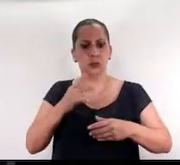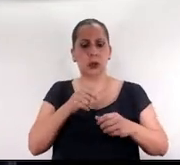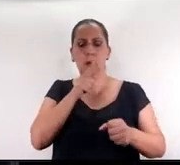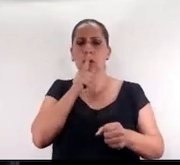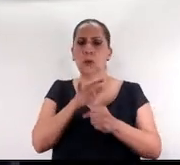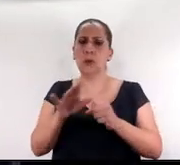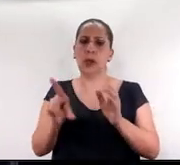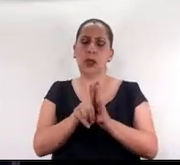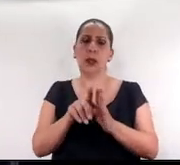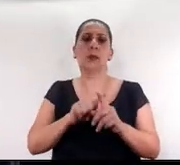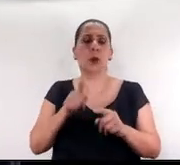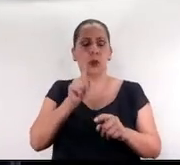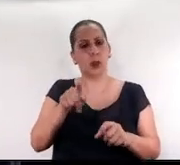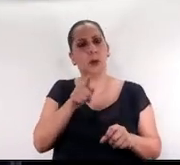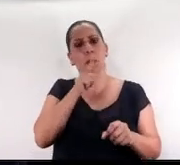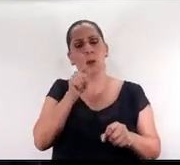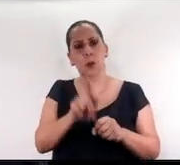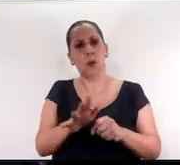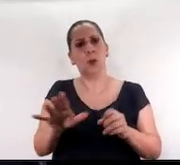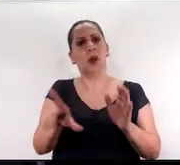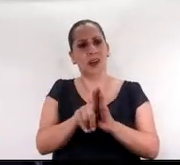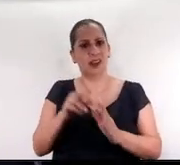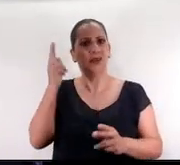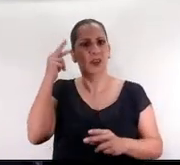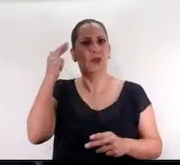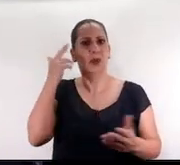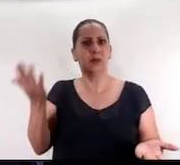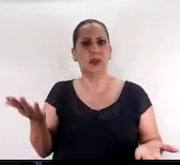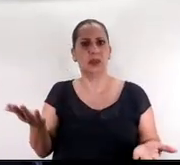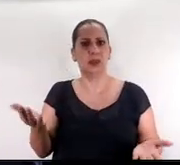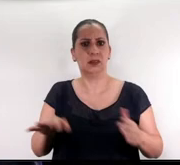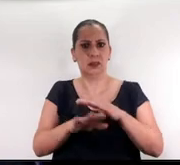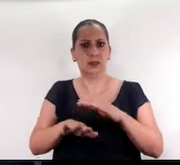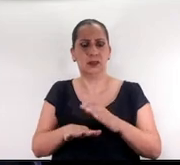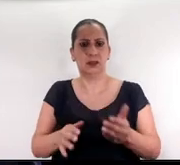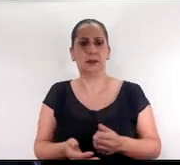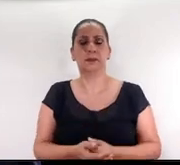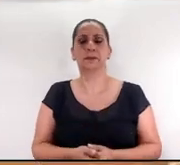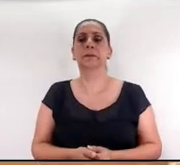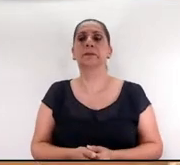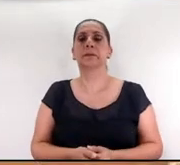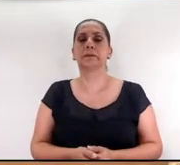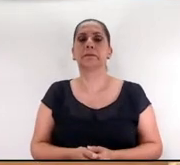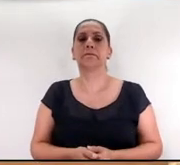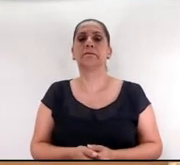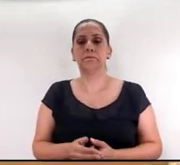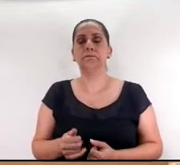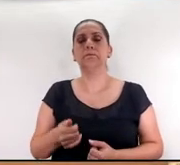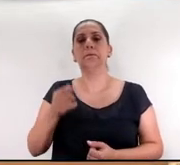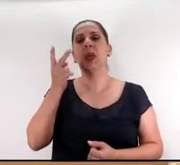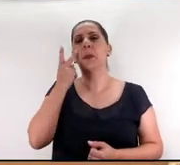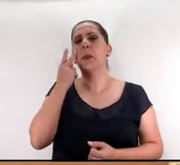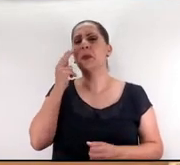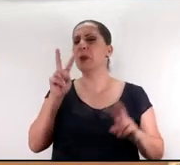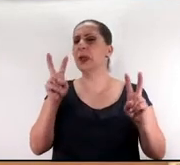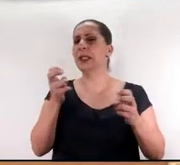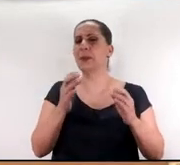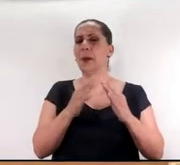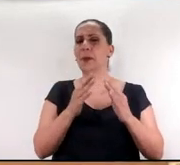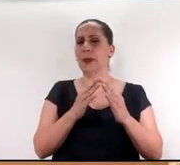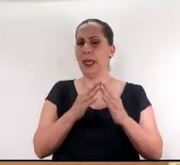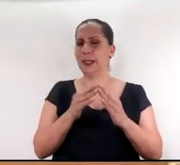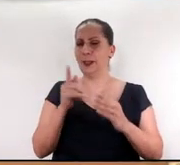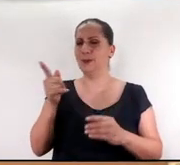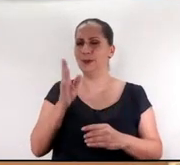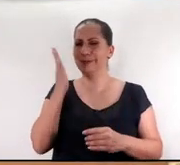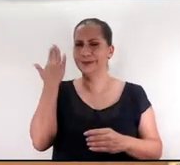cumplir unas leyes que sean razonables y esenciales. Vamos ahora sí al tema de vivienda, don Rodolfo, que usted adelantaba un poco